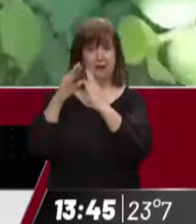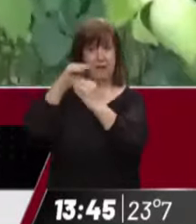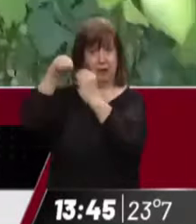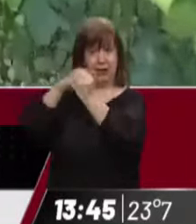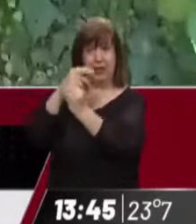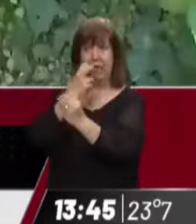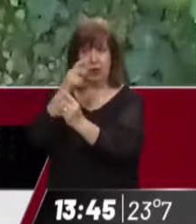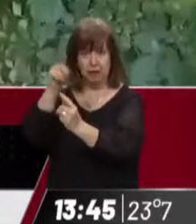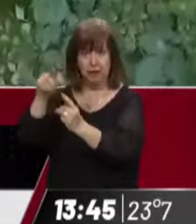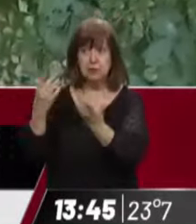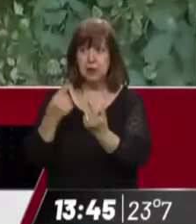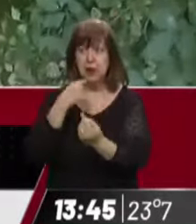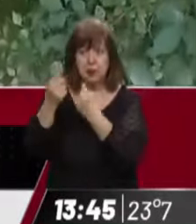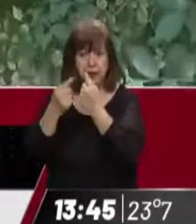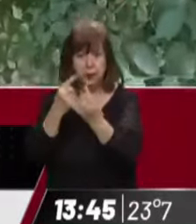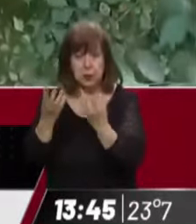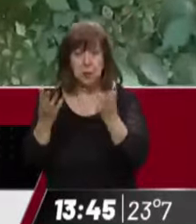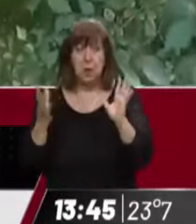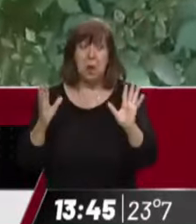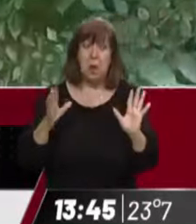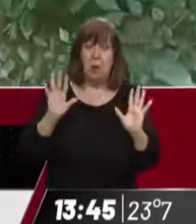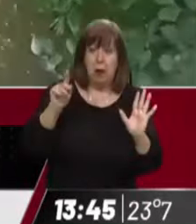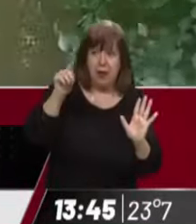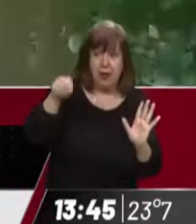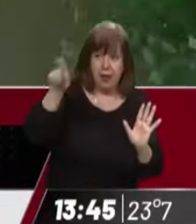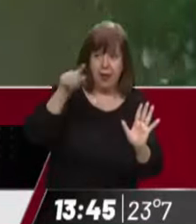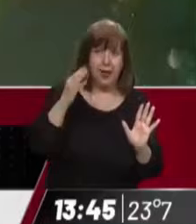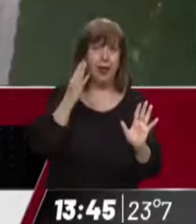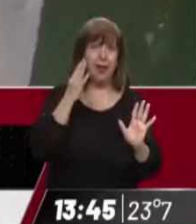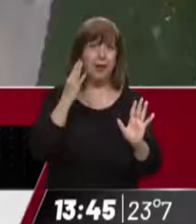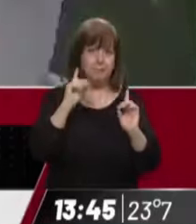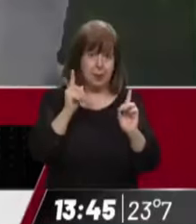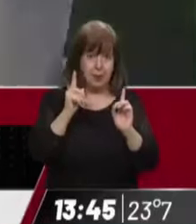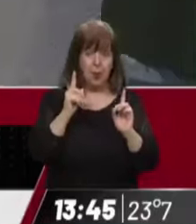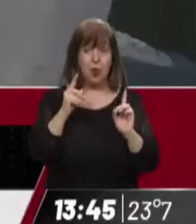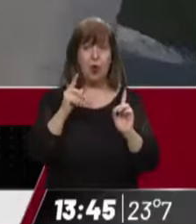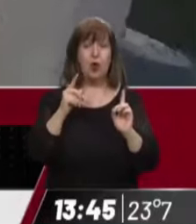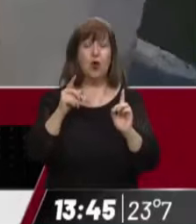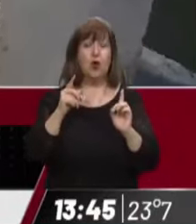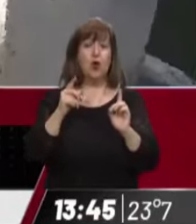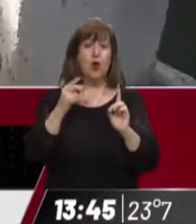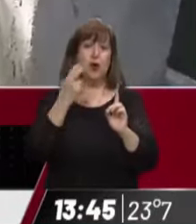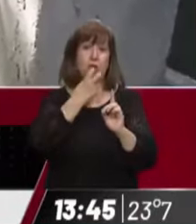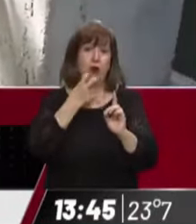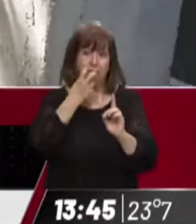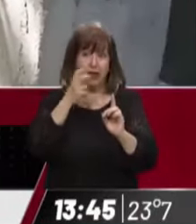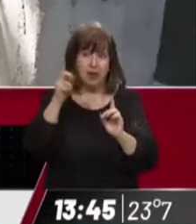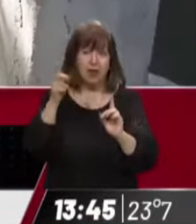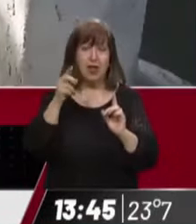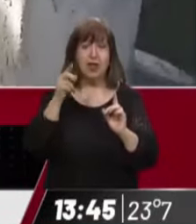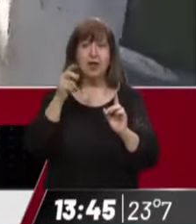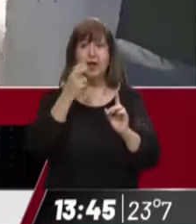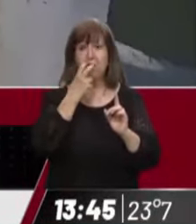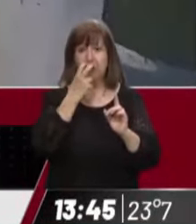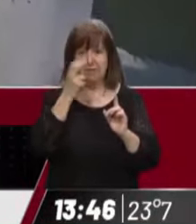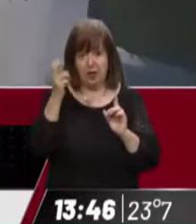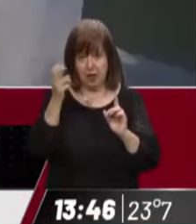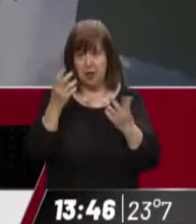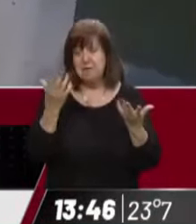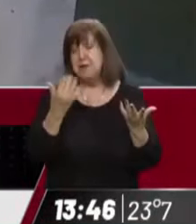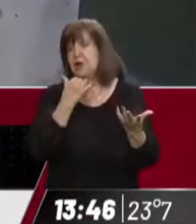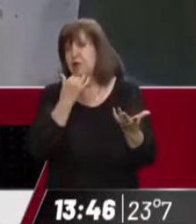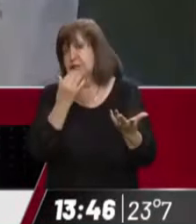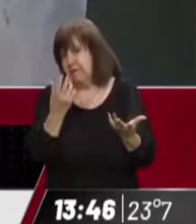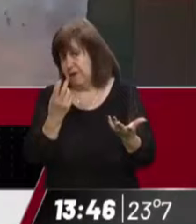de alguna manera trascendió de que podía llegar a ser una persona de este tipo de nacionalidad, pero no está asegurado. Esto en especial, sí, no,